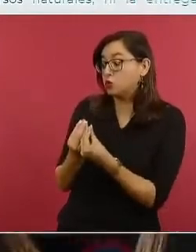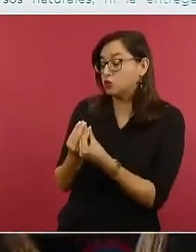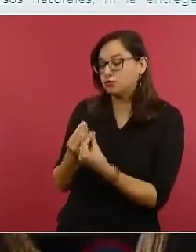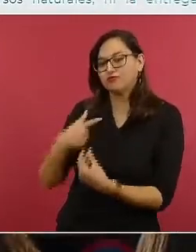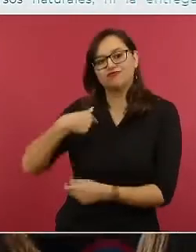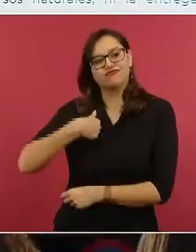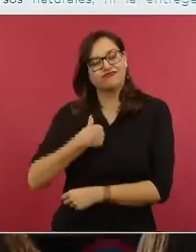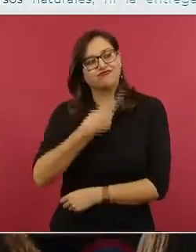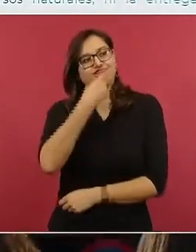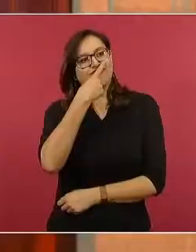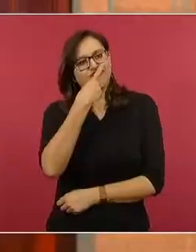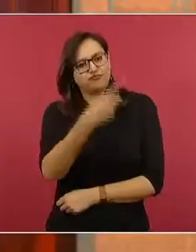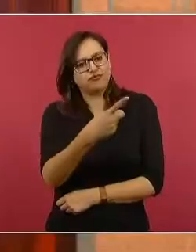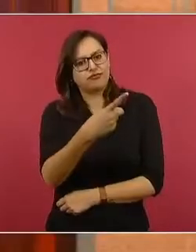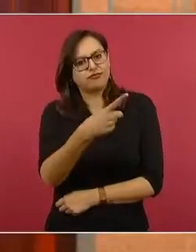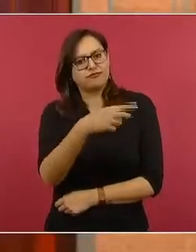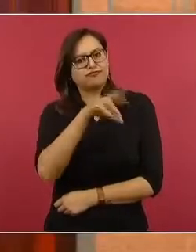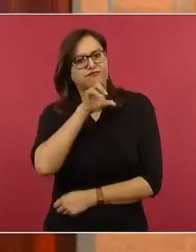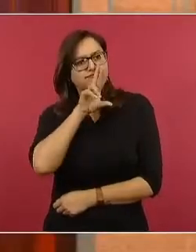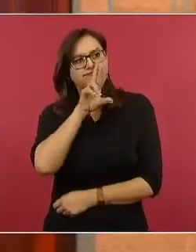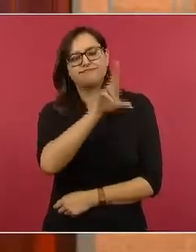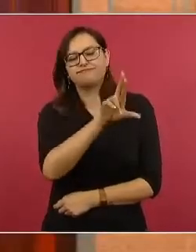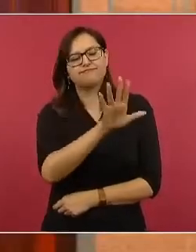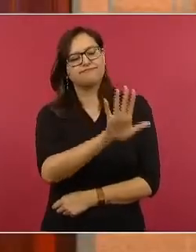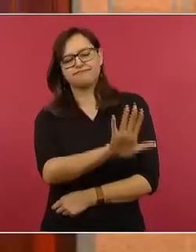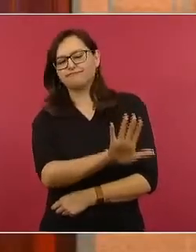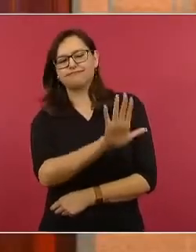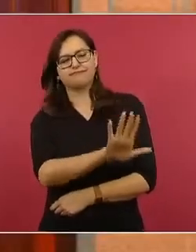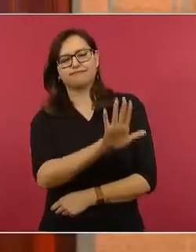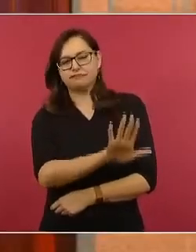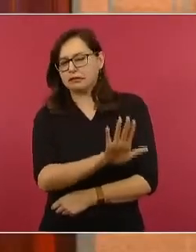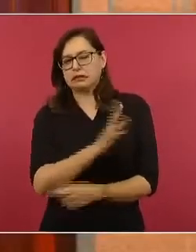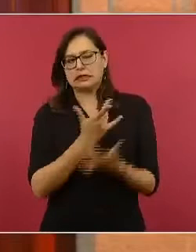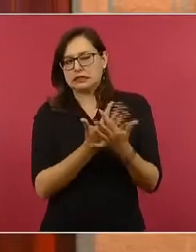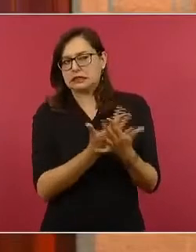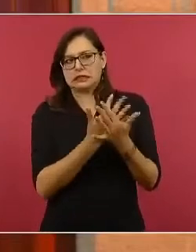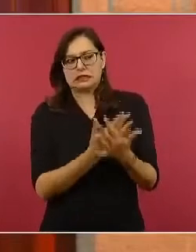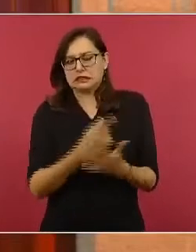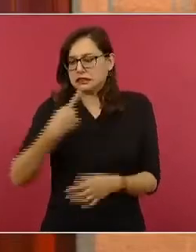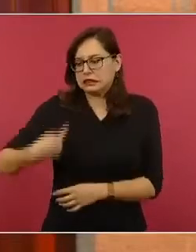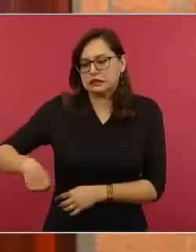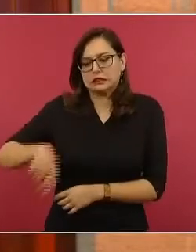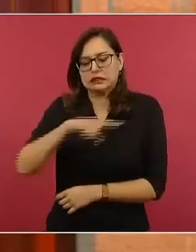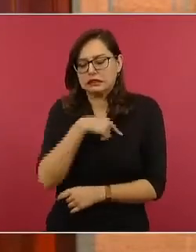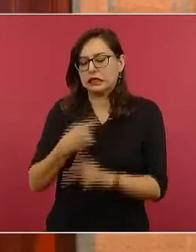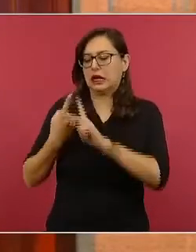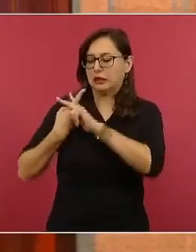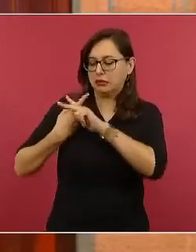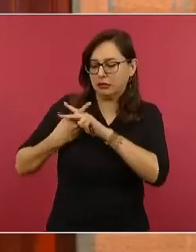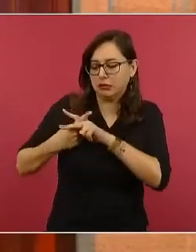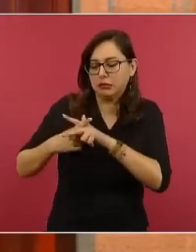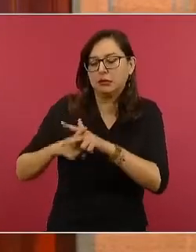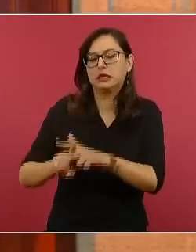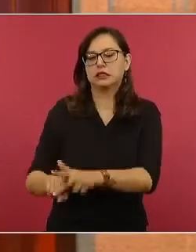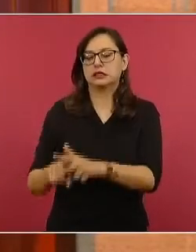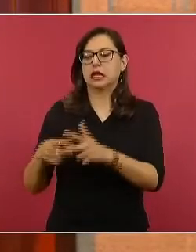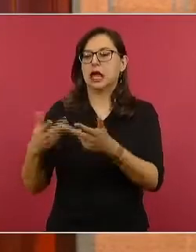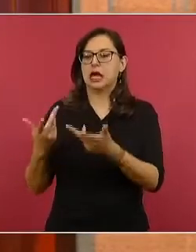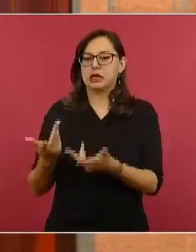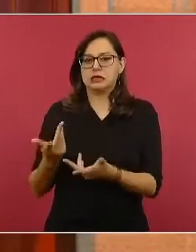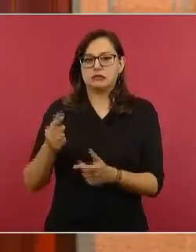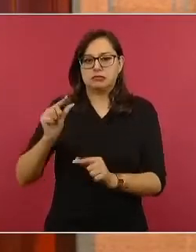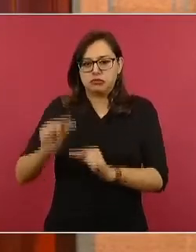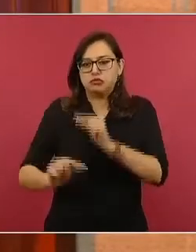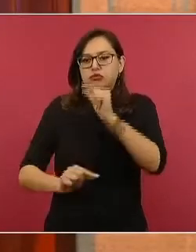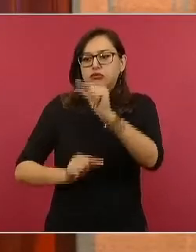le respondo que apenas estamos independizándonos de las invasiones